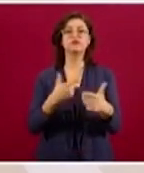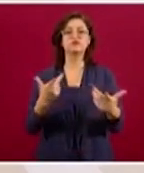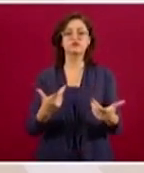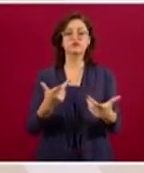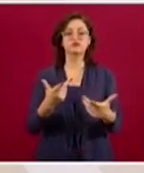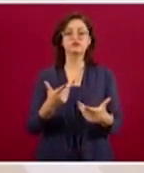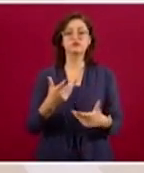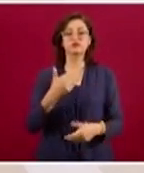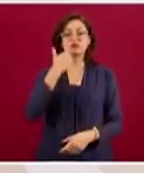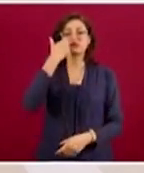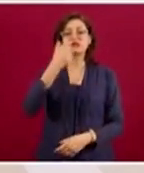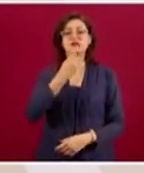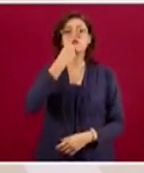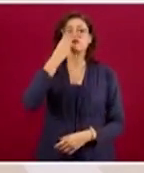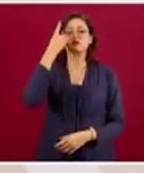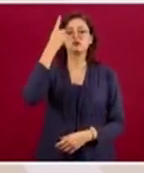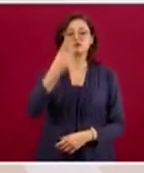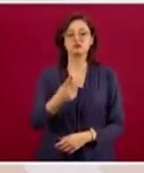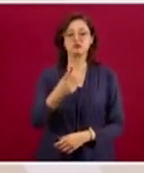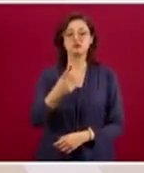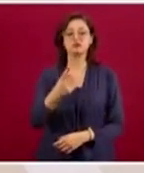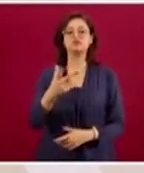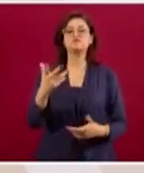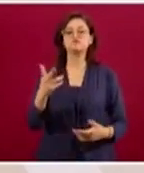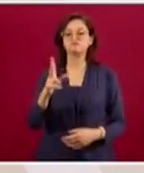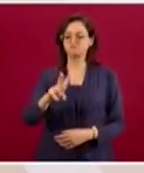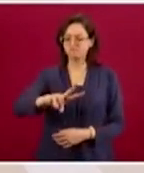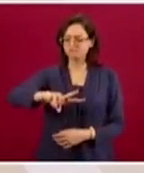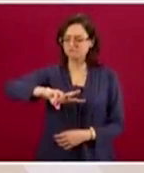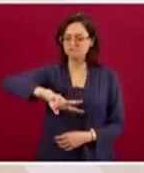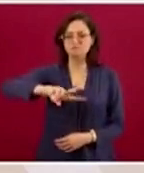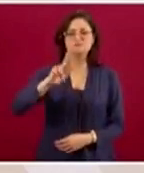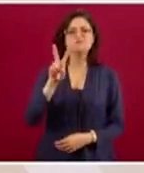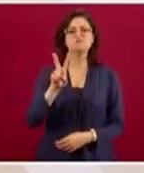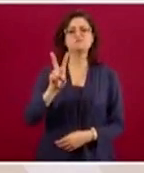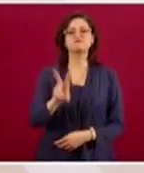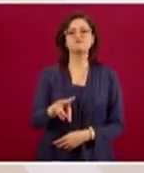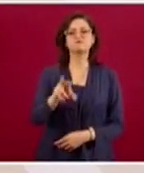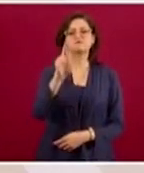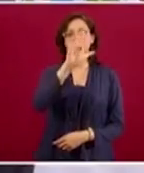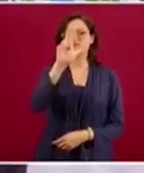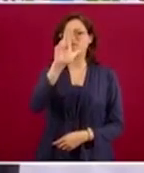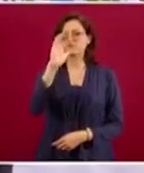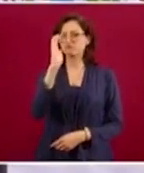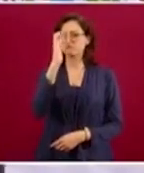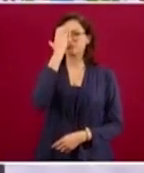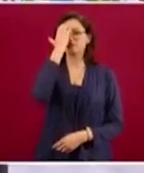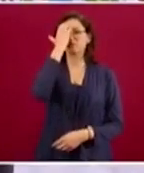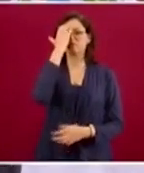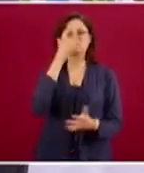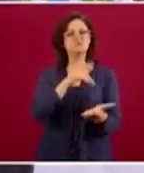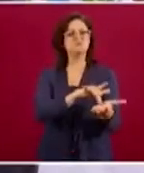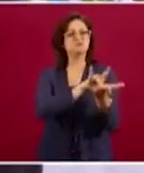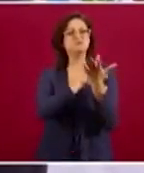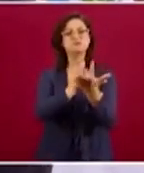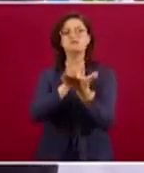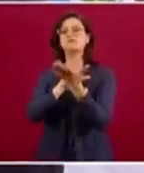expreso mi reconocimiento y solidaridad a todos los mexicanos